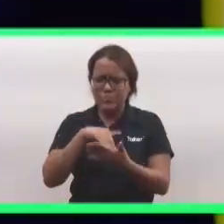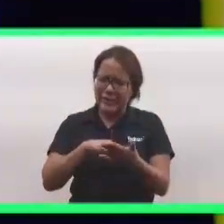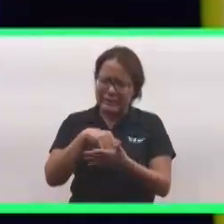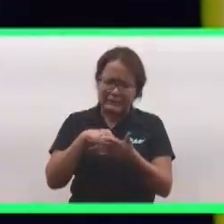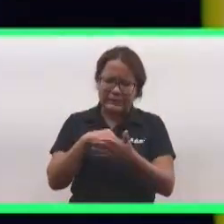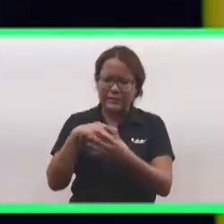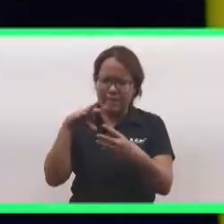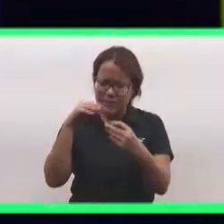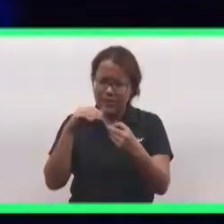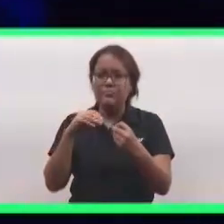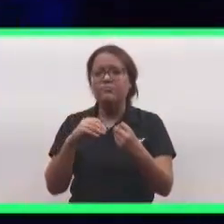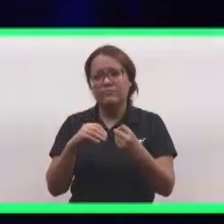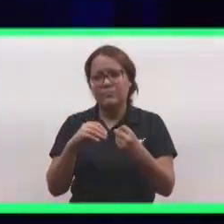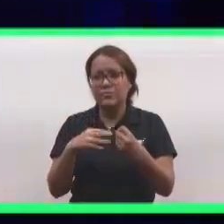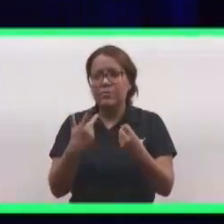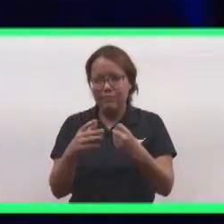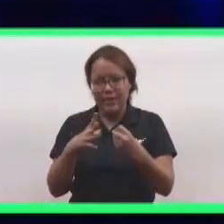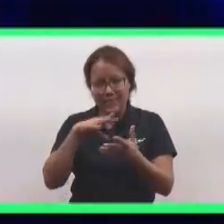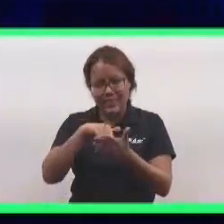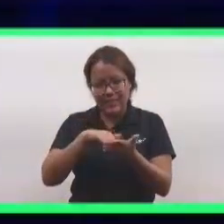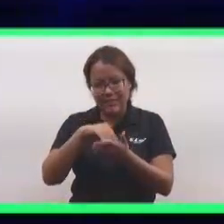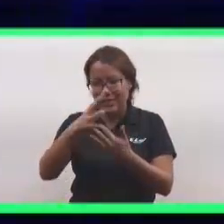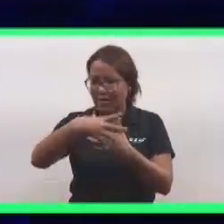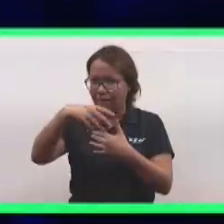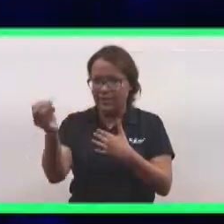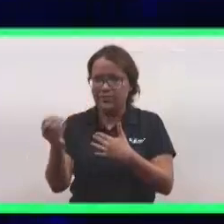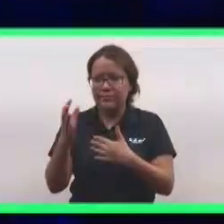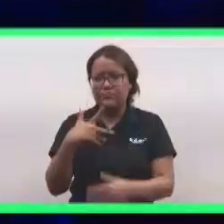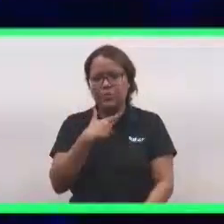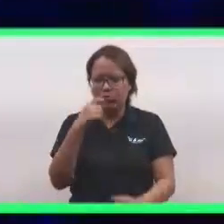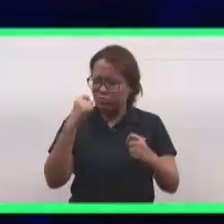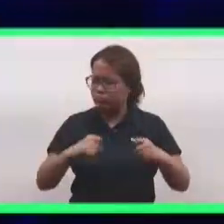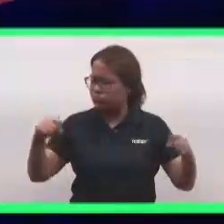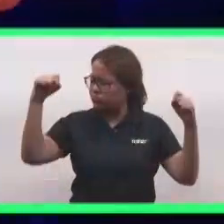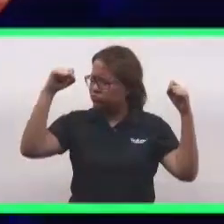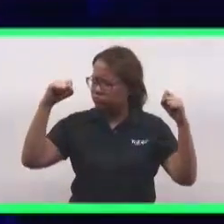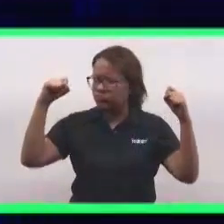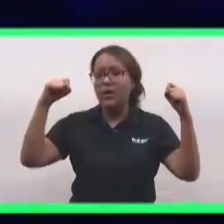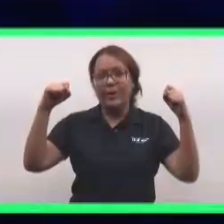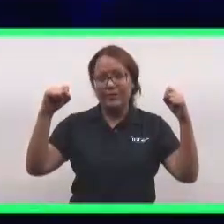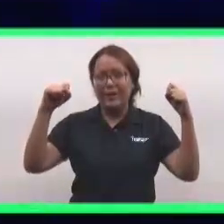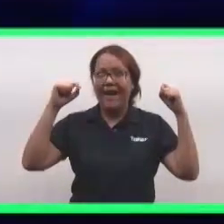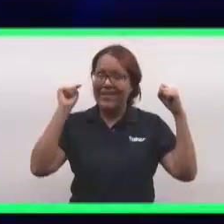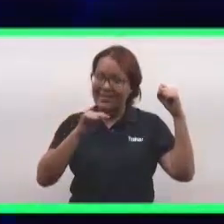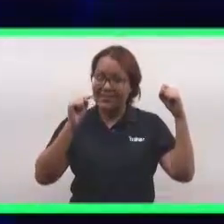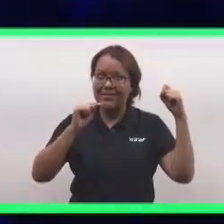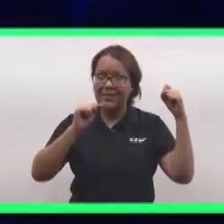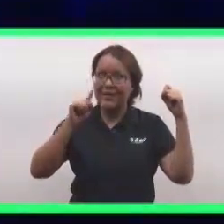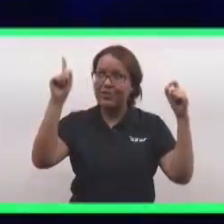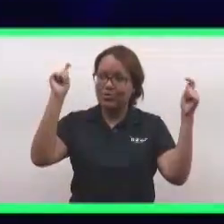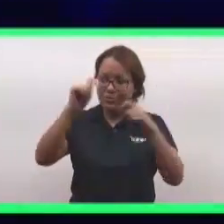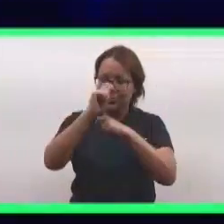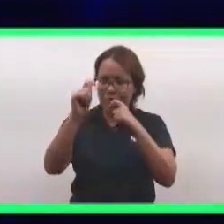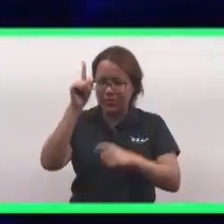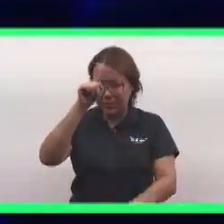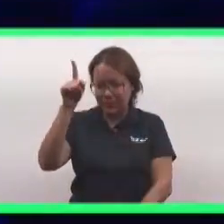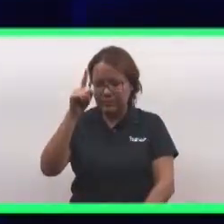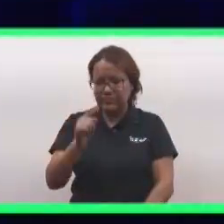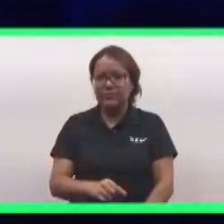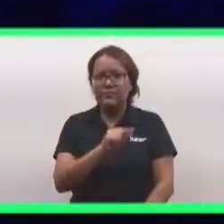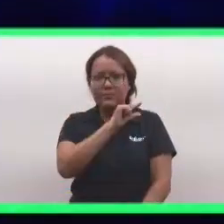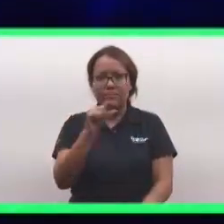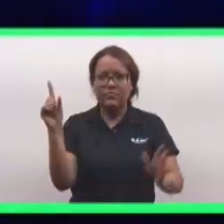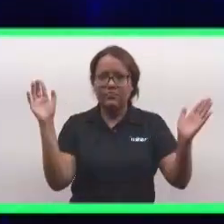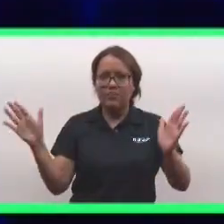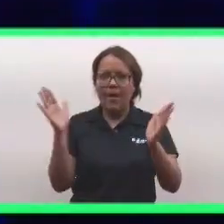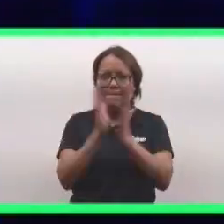o con nuestras debilidades para echarla fuera de nosotros. Hablemos de nuestras fortalezas, porque es ahí donde Dios se glorificará. Termino diciendo: el